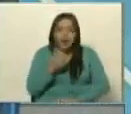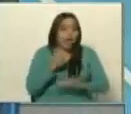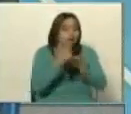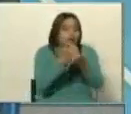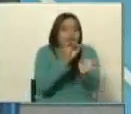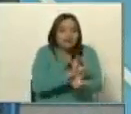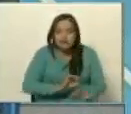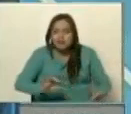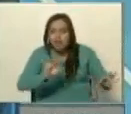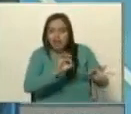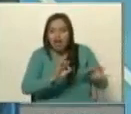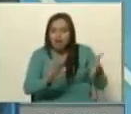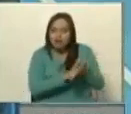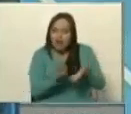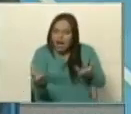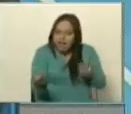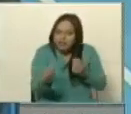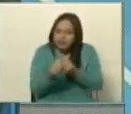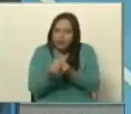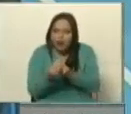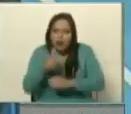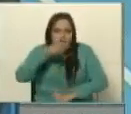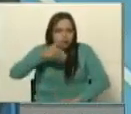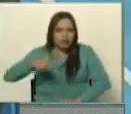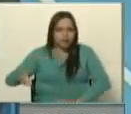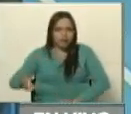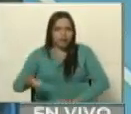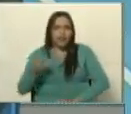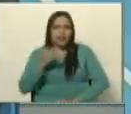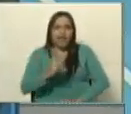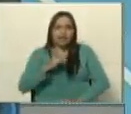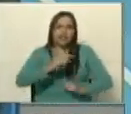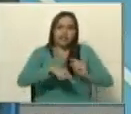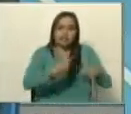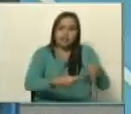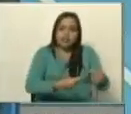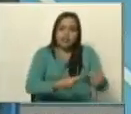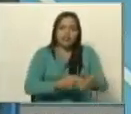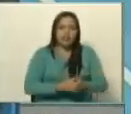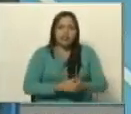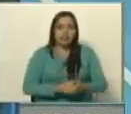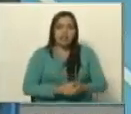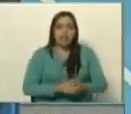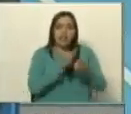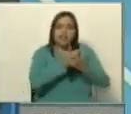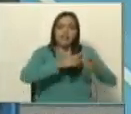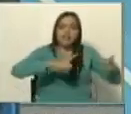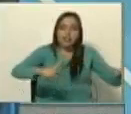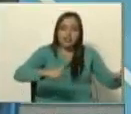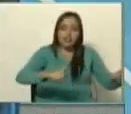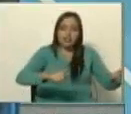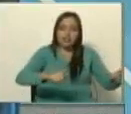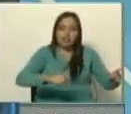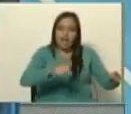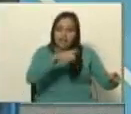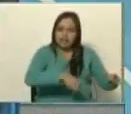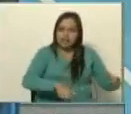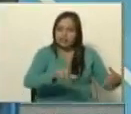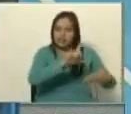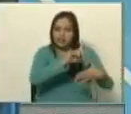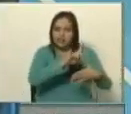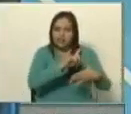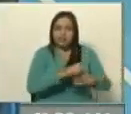contribuyen al acercamiento de los pueblos que somos herederos de la gesta emancipadora de libertad. El pueblo heredero